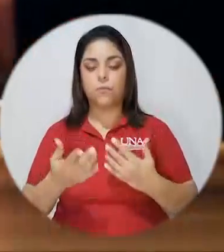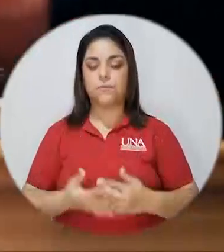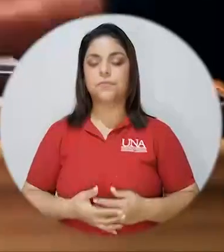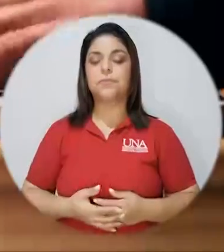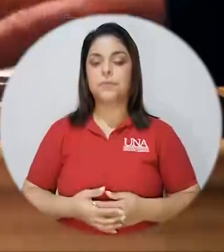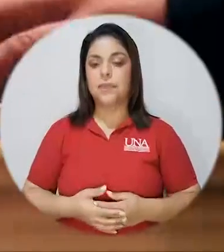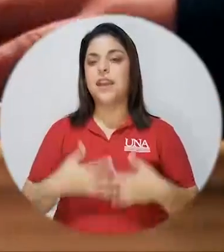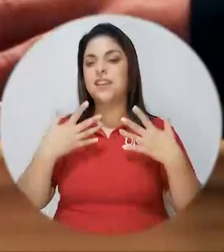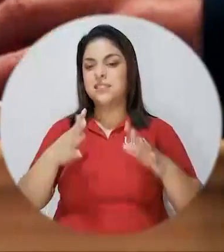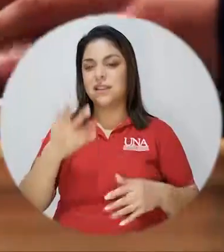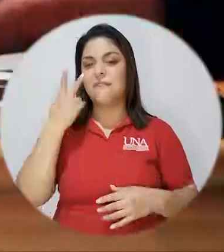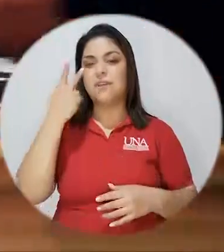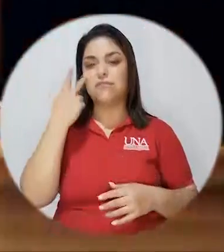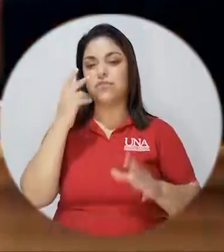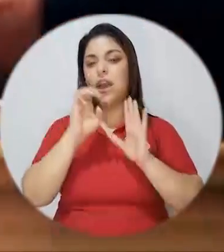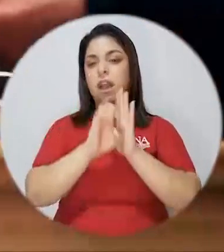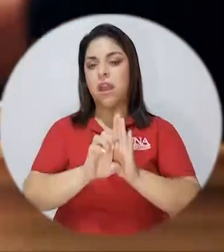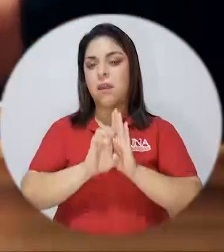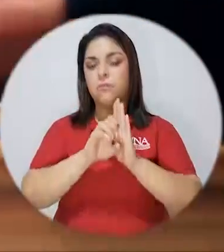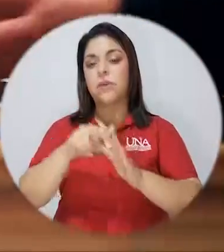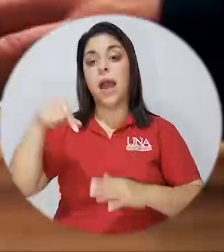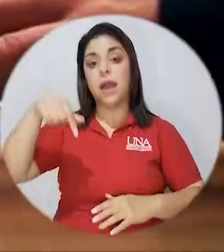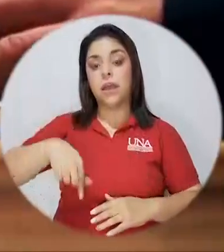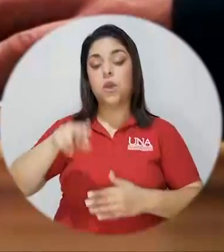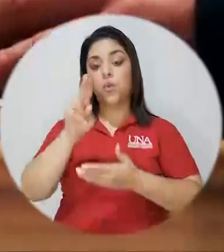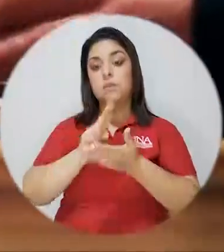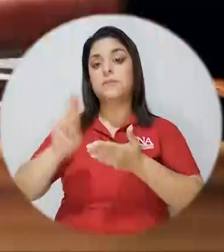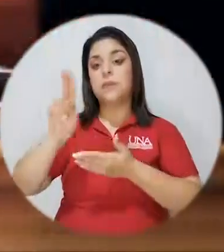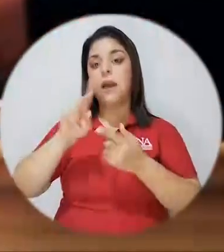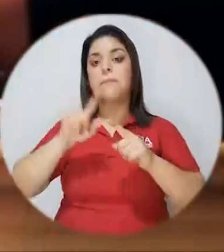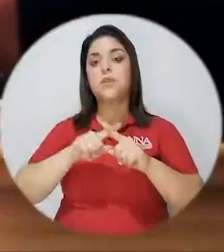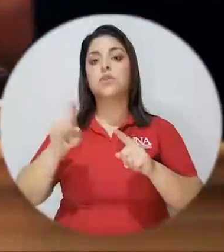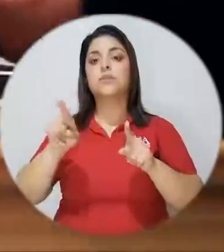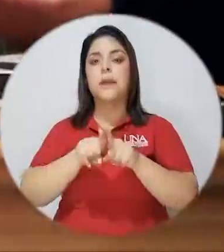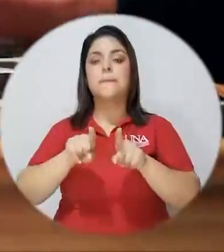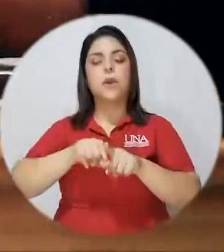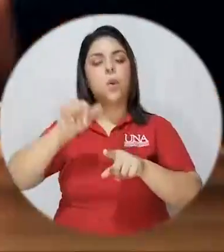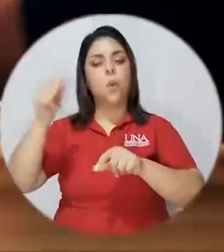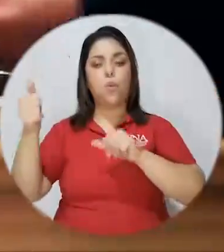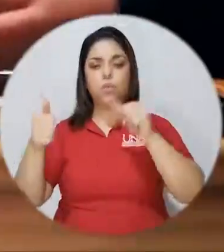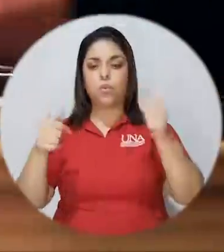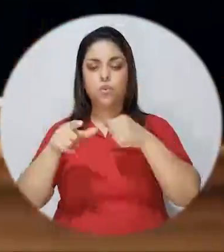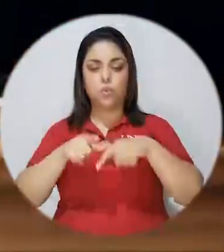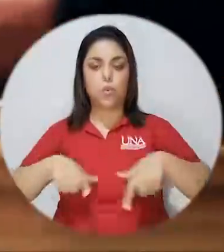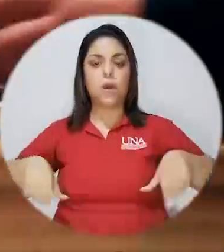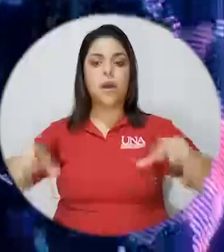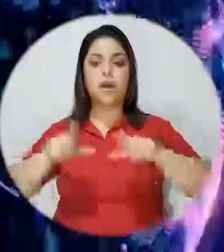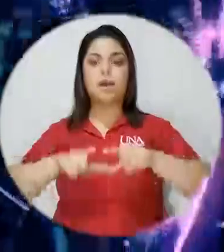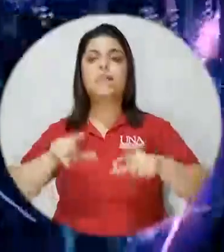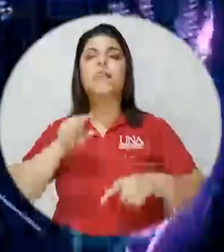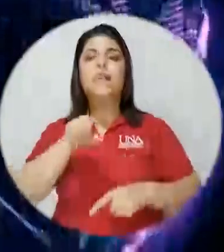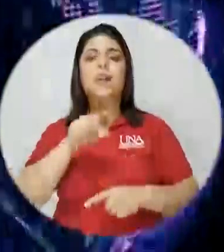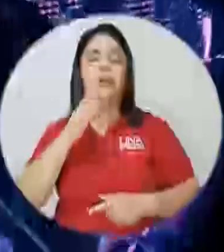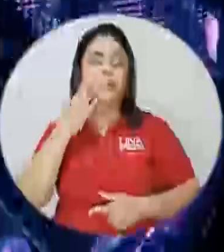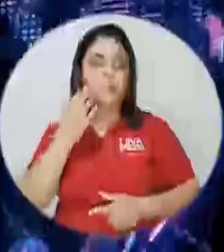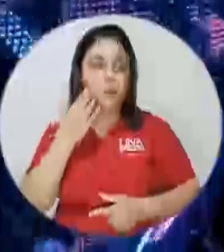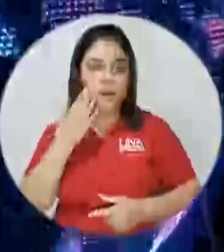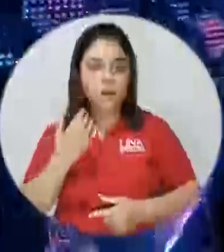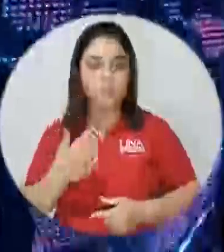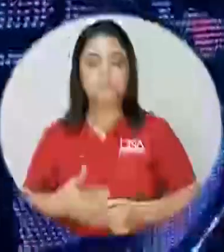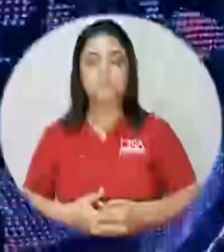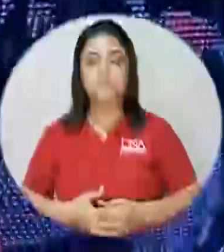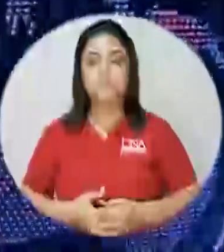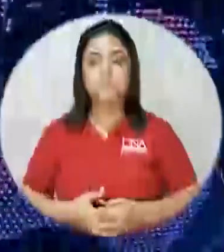podido ver varios ejemplos de esos, no solamente aquí en la universidad, sino también en otros sitios, y eso pues tiene